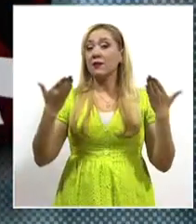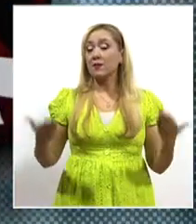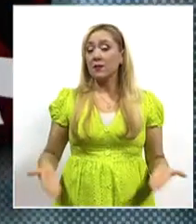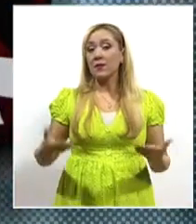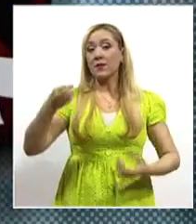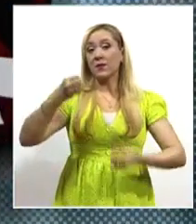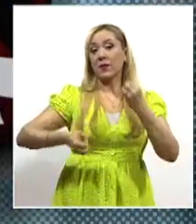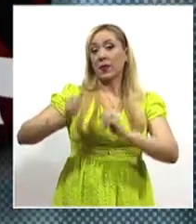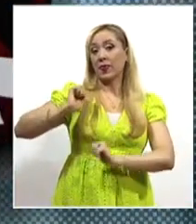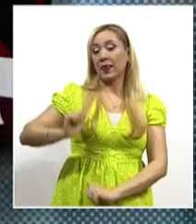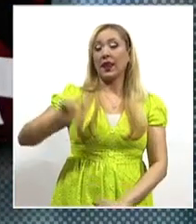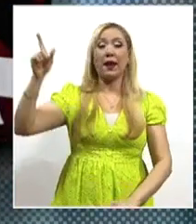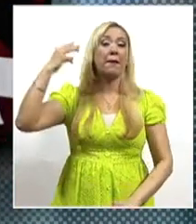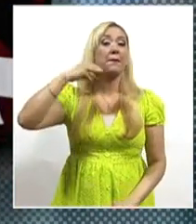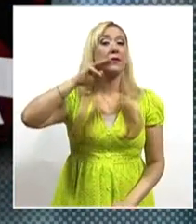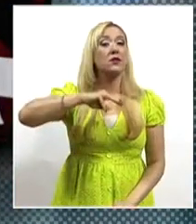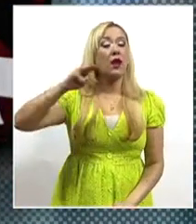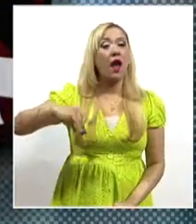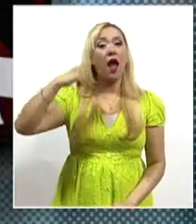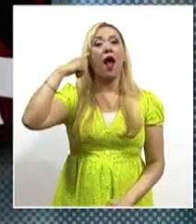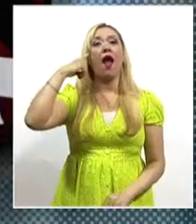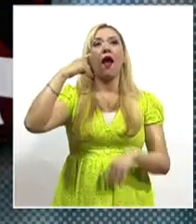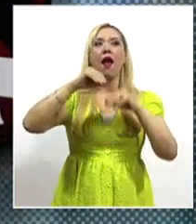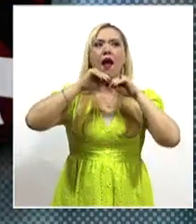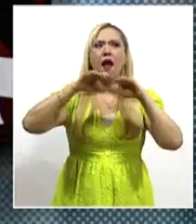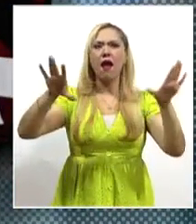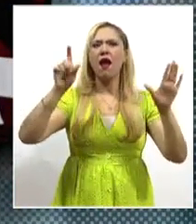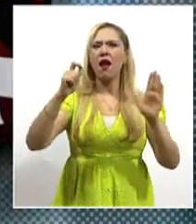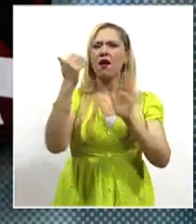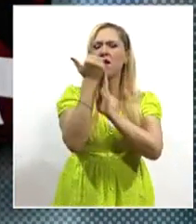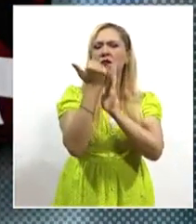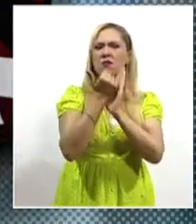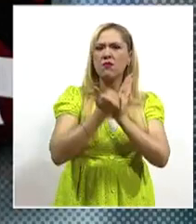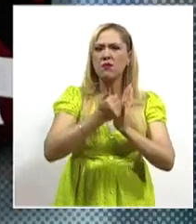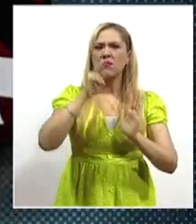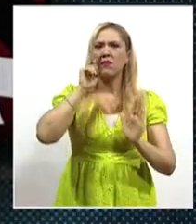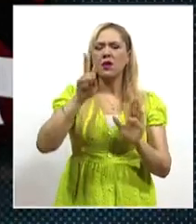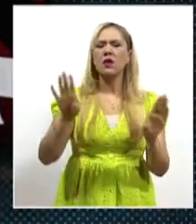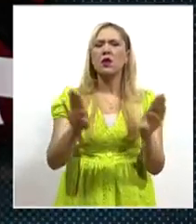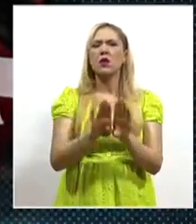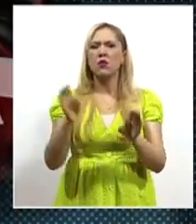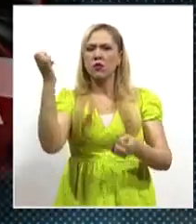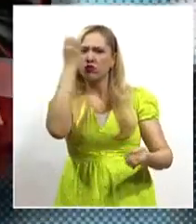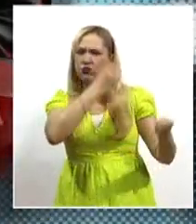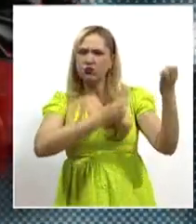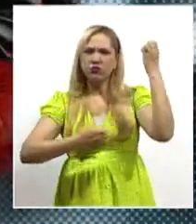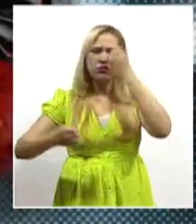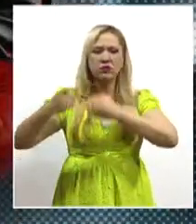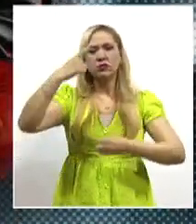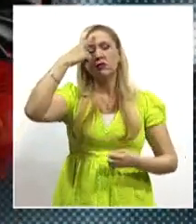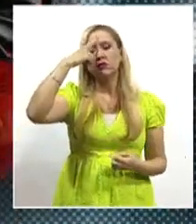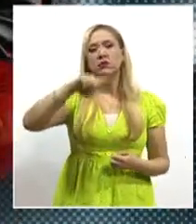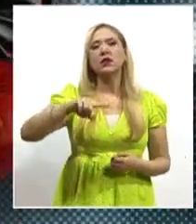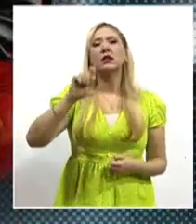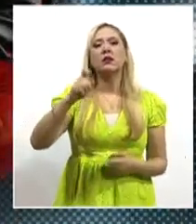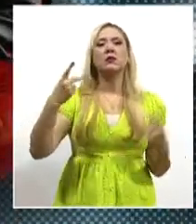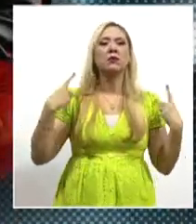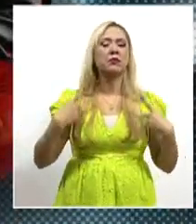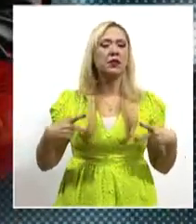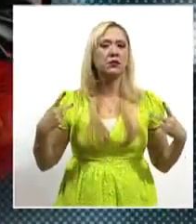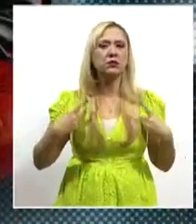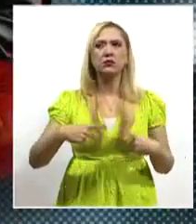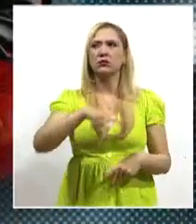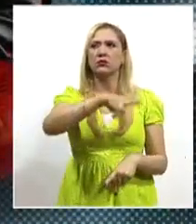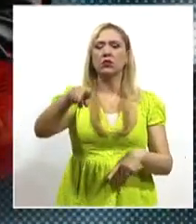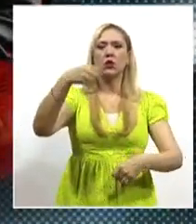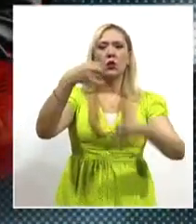El Poder Judicial de Michoacán emitió un acuerdo para recopilar y considerar los elementos de análisis para la evaluación de personas